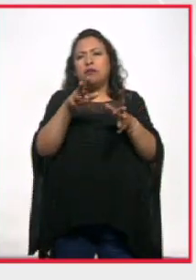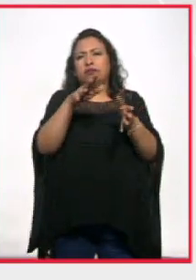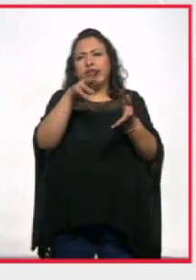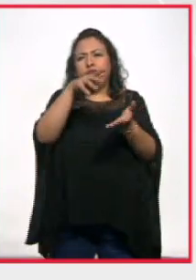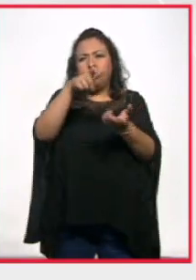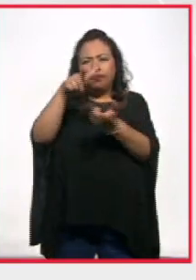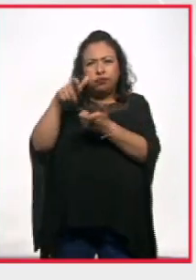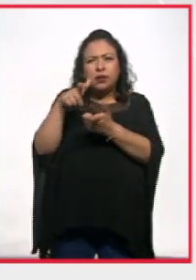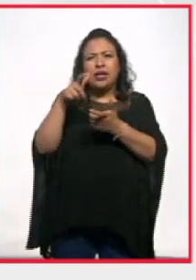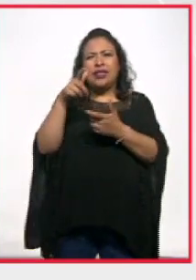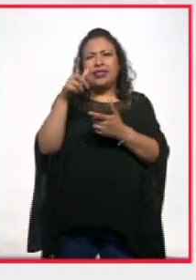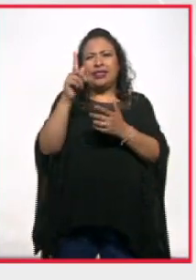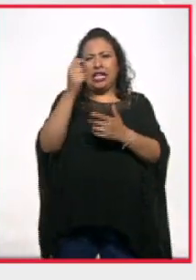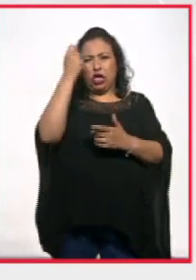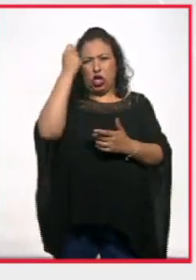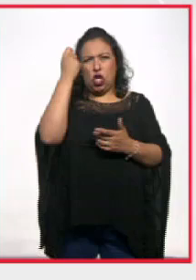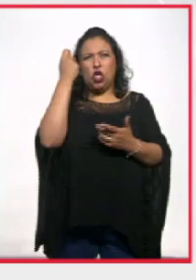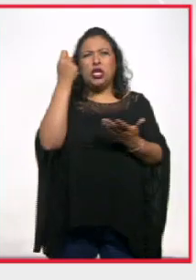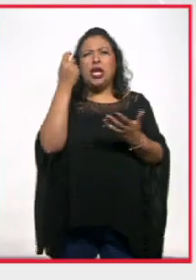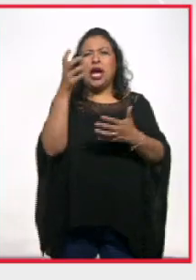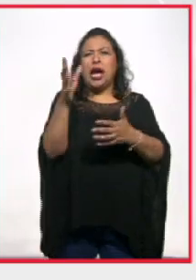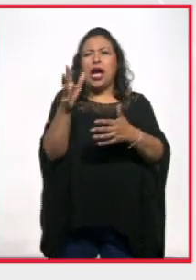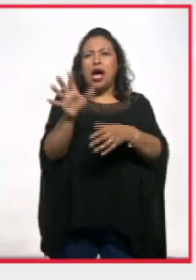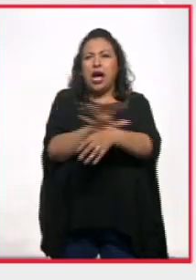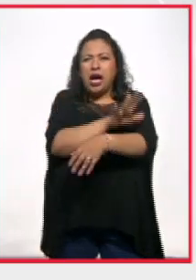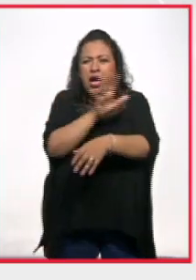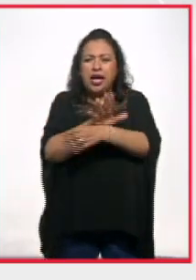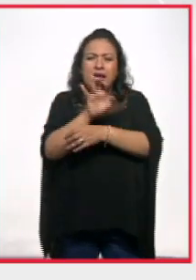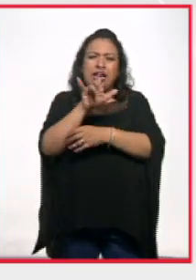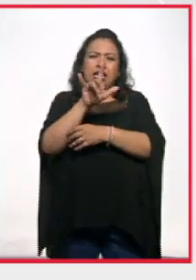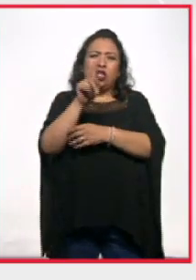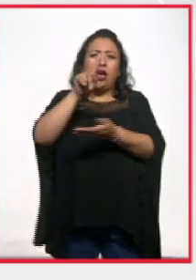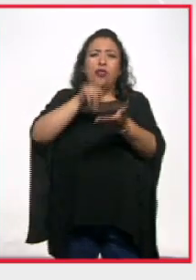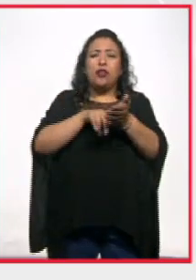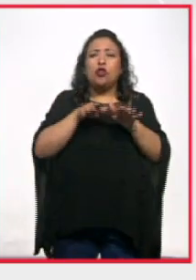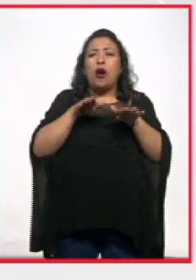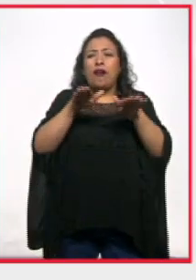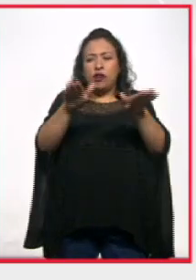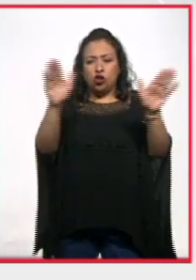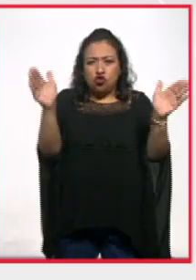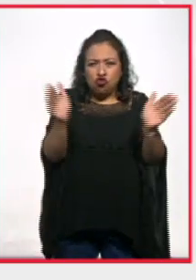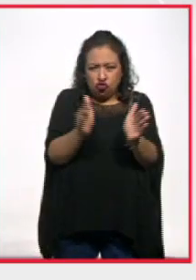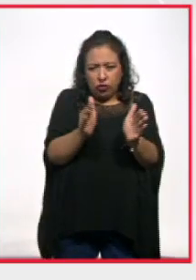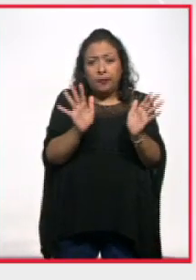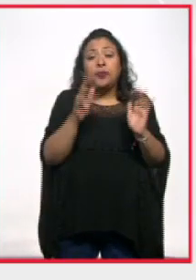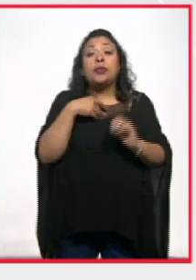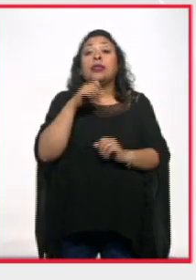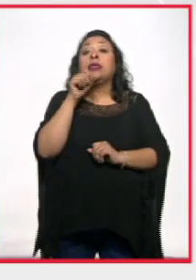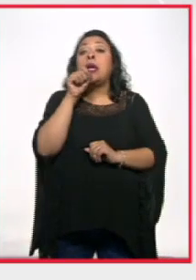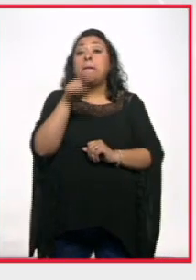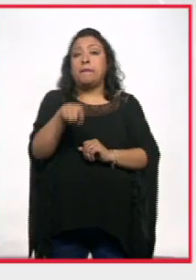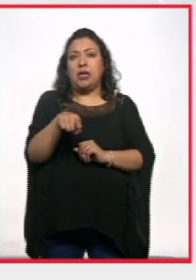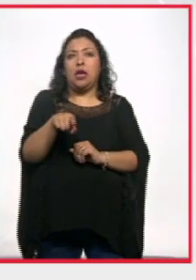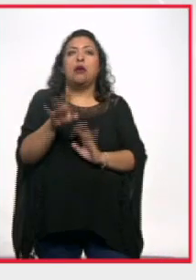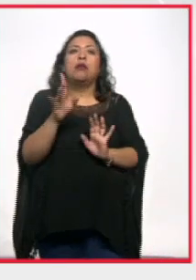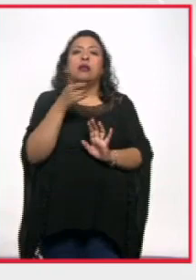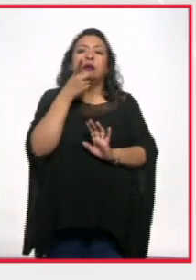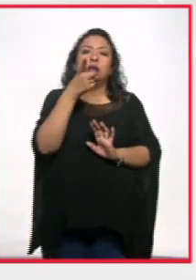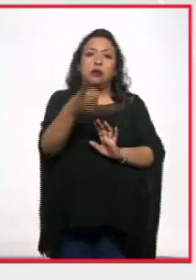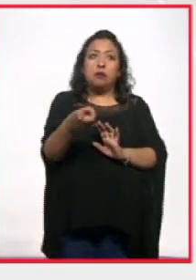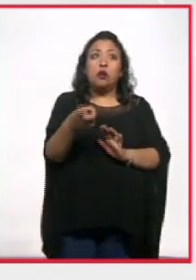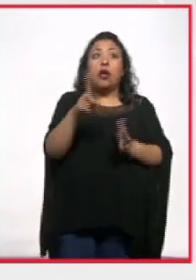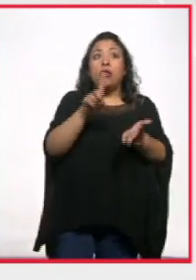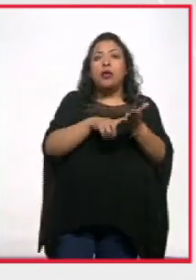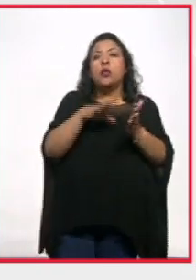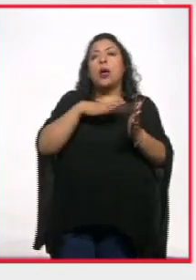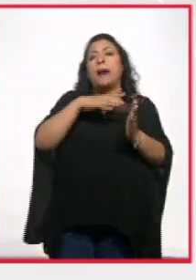tecnología, esta parte electrónica que se requiere en un avión a escala, porque también, digamos que trabajan bajo